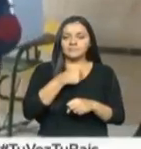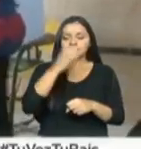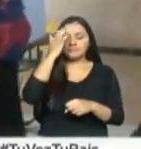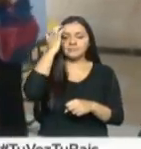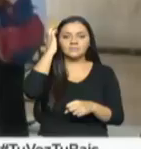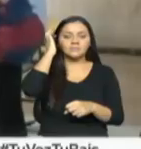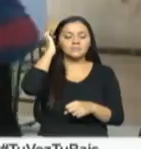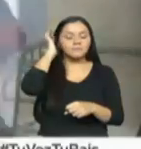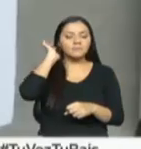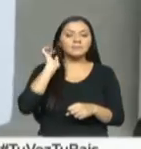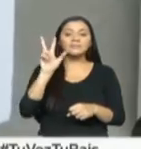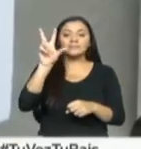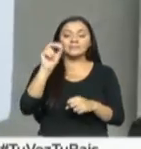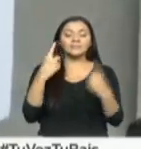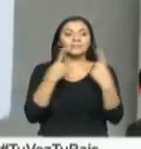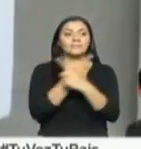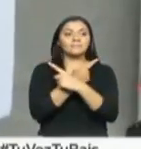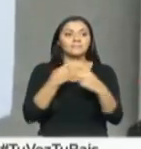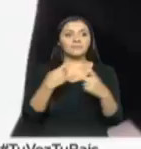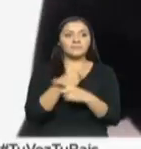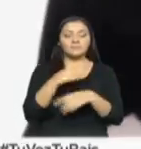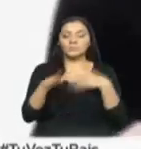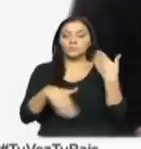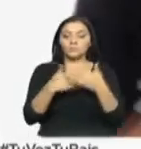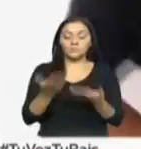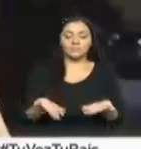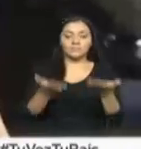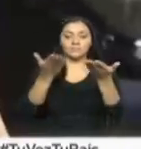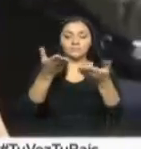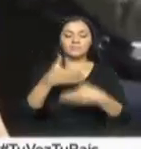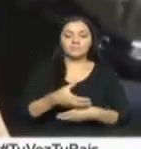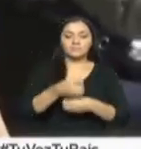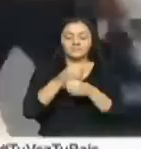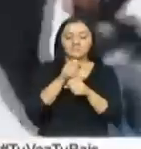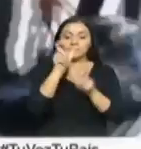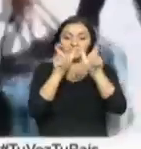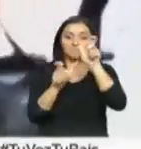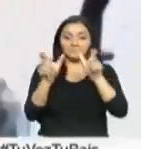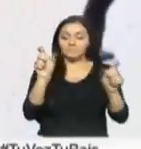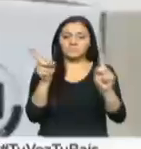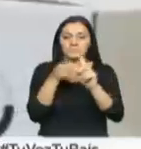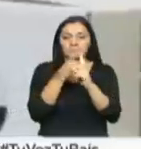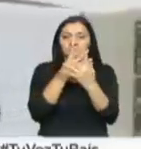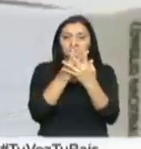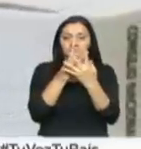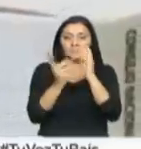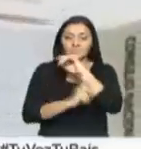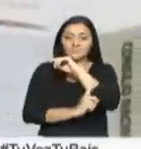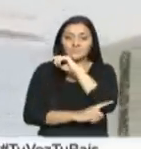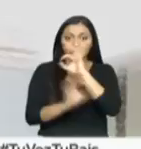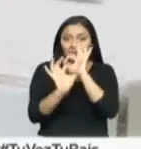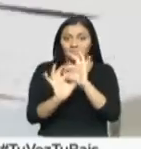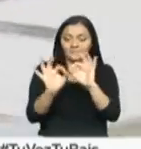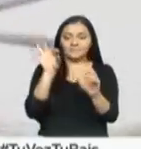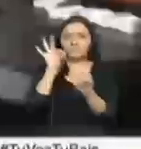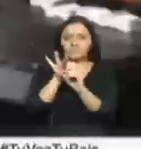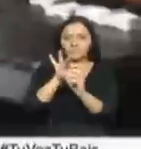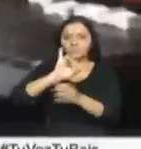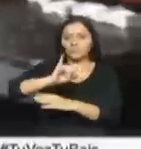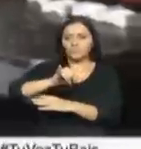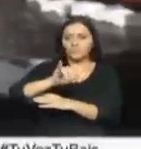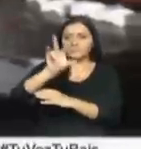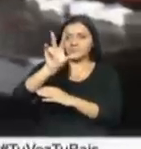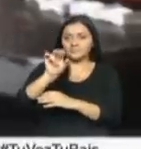El 30 de marzo la policía garantizará la seguridad en el voto de personas privadas de la libertad sin sentencia en los 38 centros